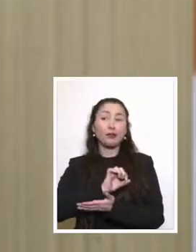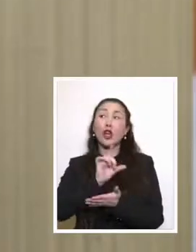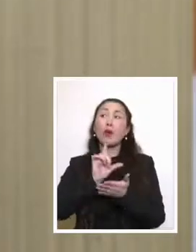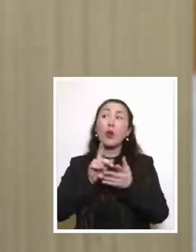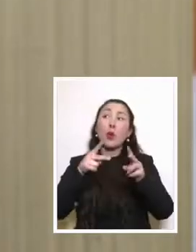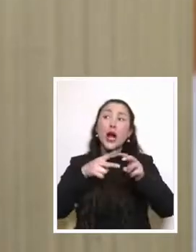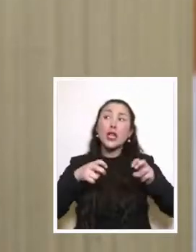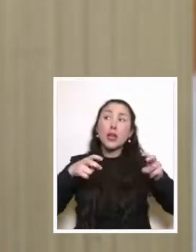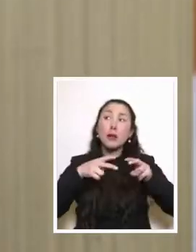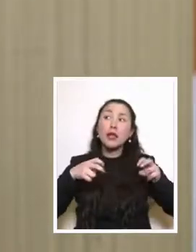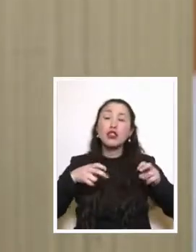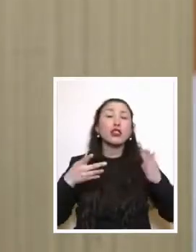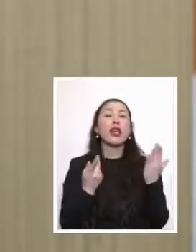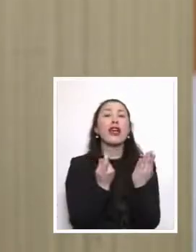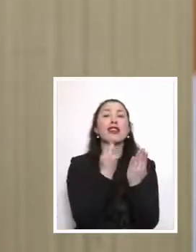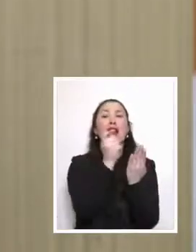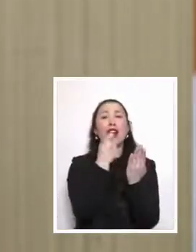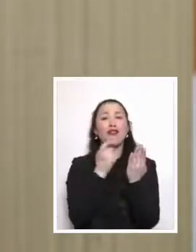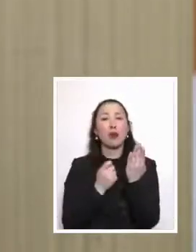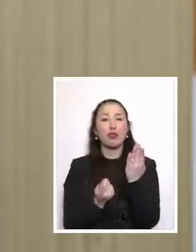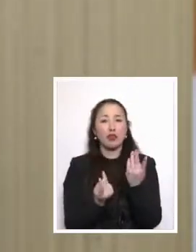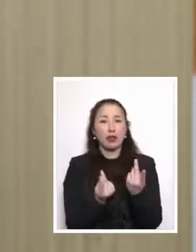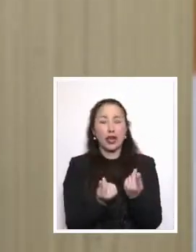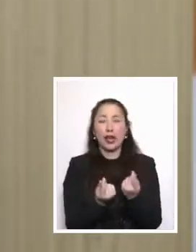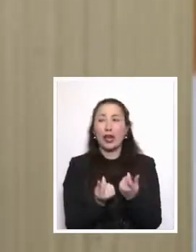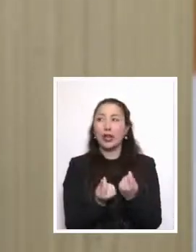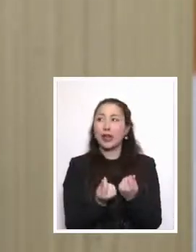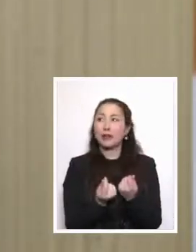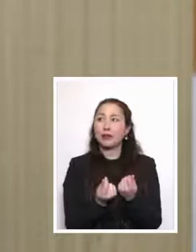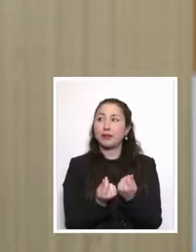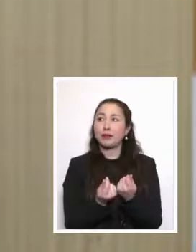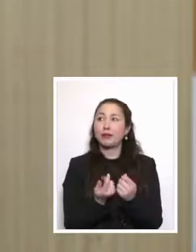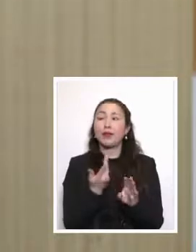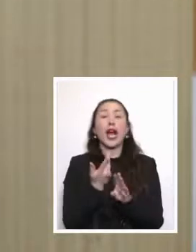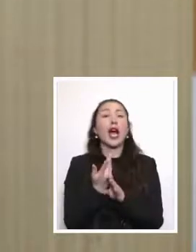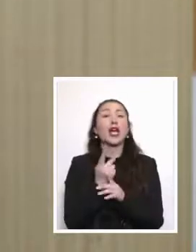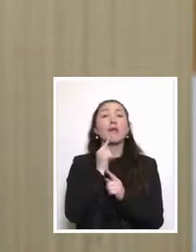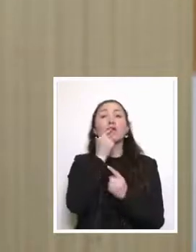la Evaluación y la Calidad, ¿no?, que tenemos unas encuestas